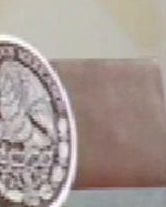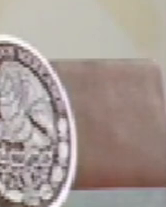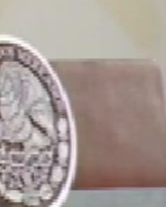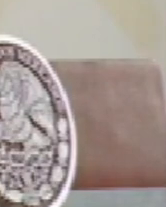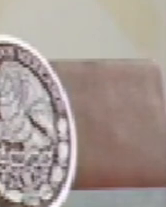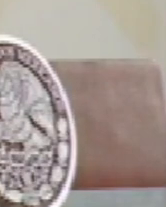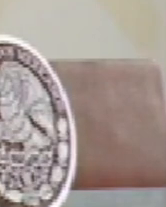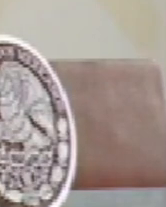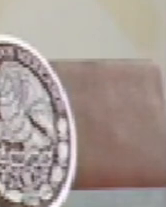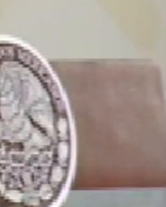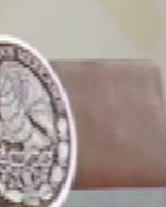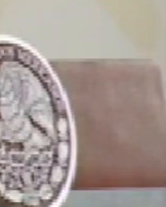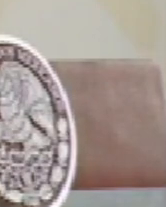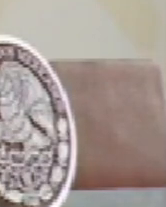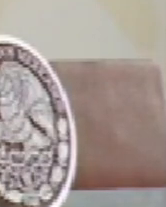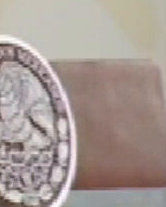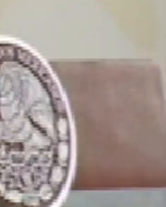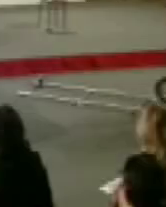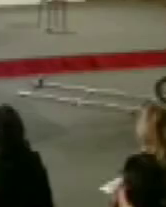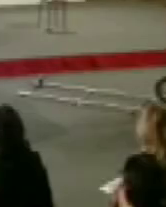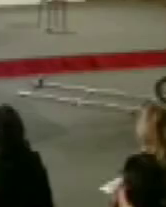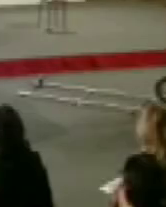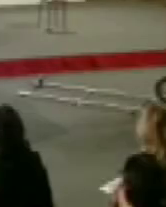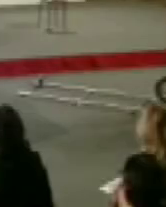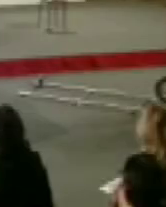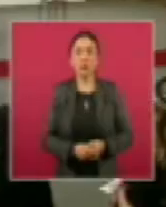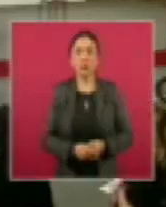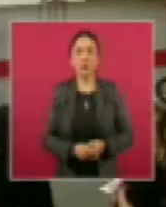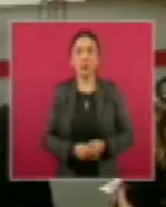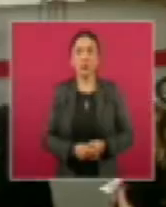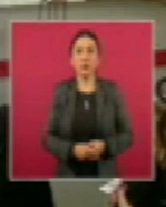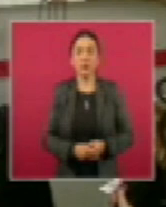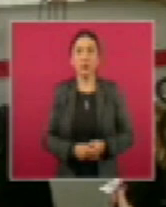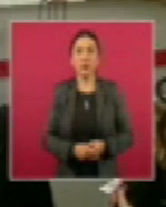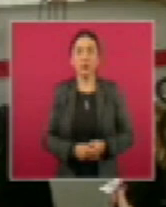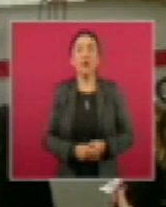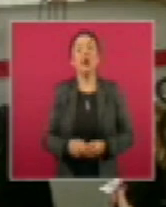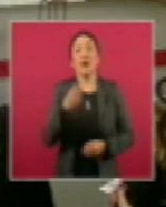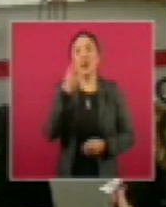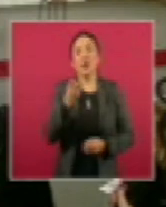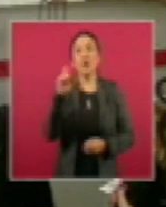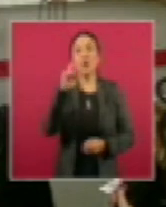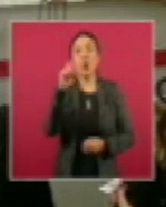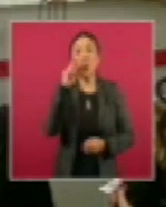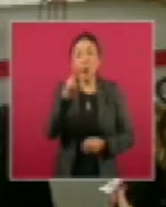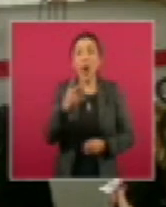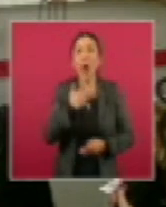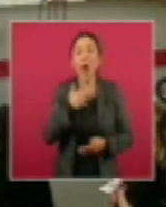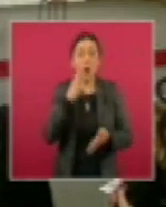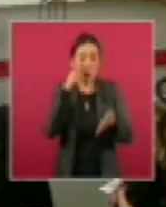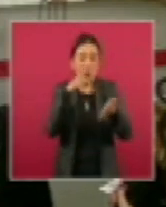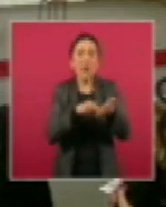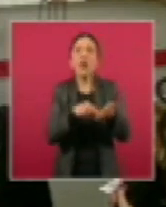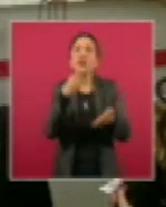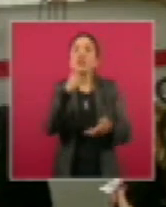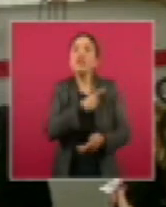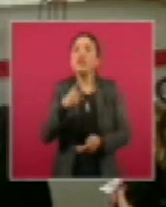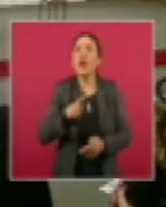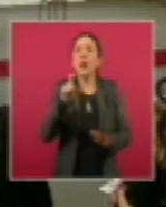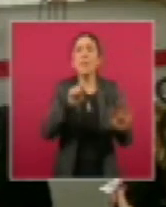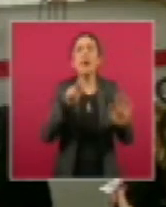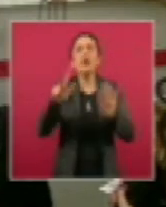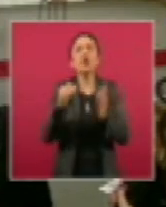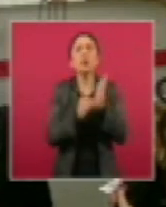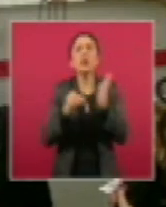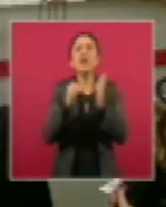pues establecerse pues demasiada inflexibilidad en el tema de los precios, pues no sabemos qué precios tope,